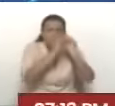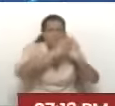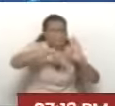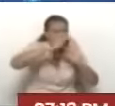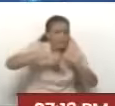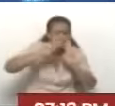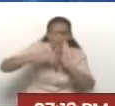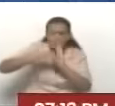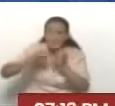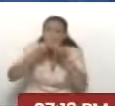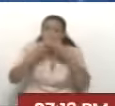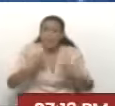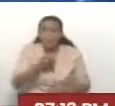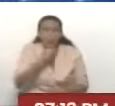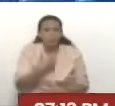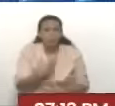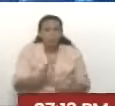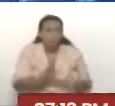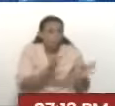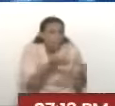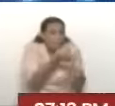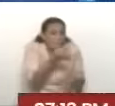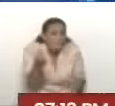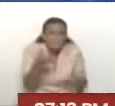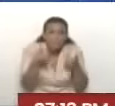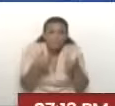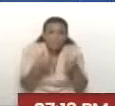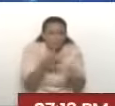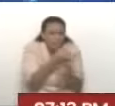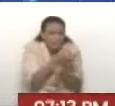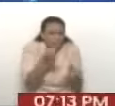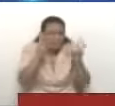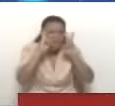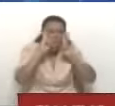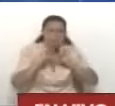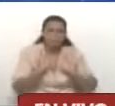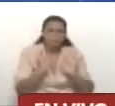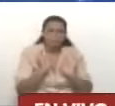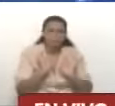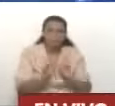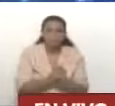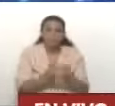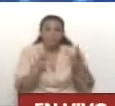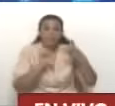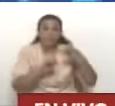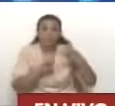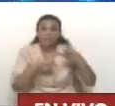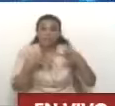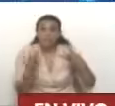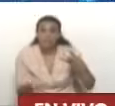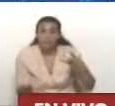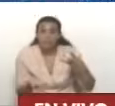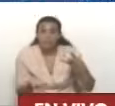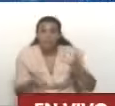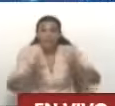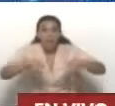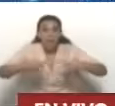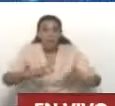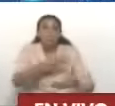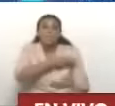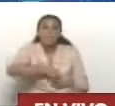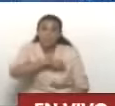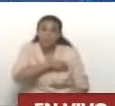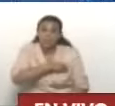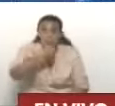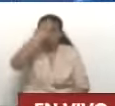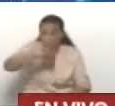arreglando y poniendo todo de cero, de paquete, pues, de nuevo. Y en tercer lugar, las nuevas